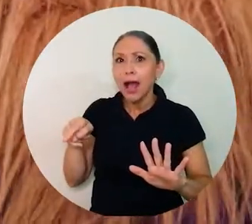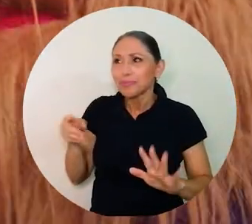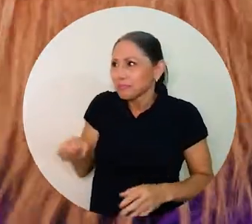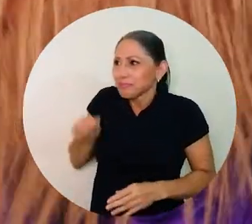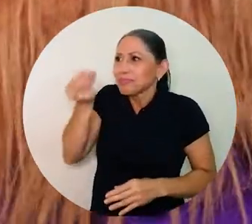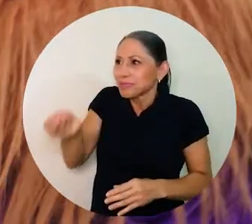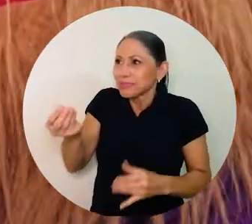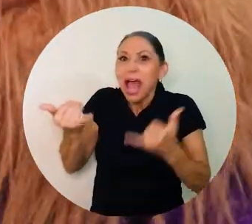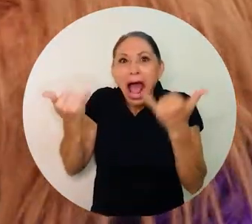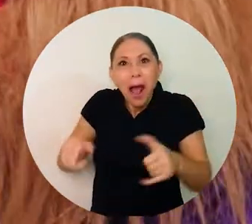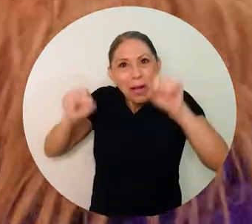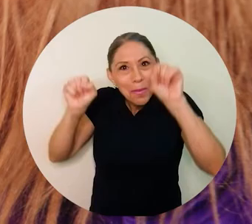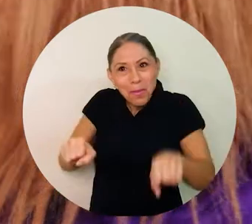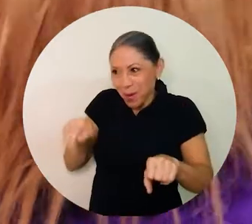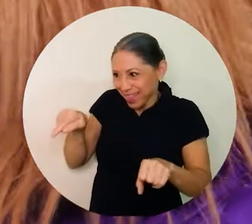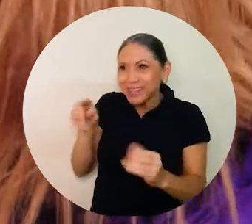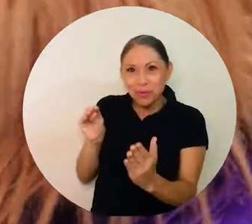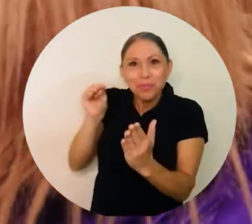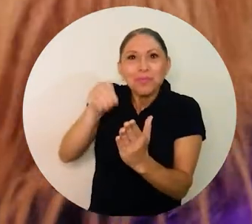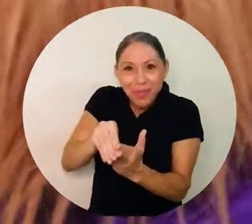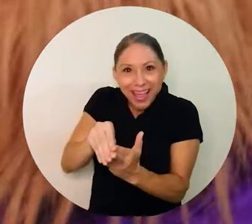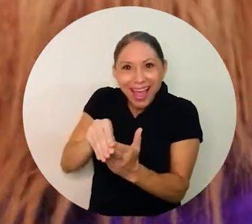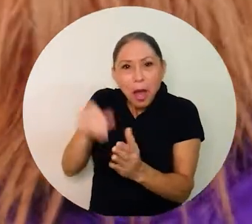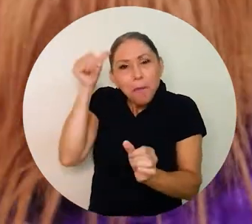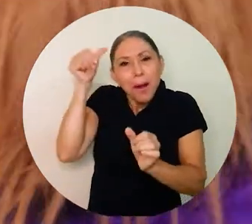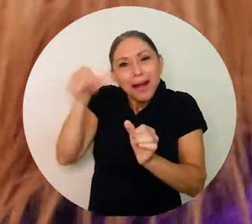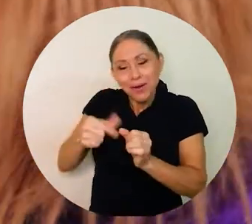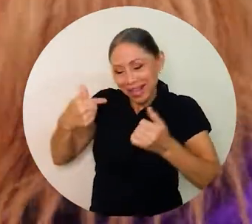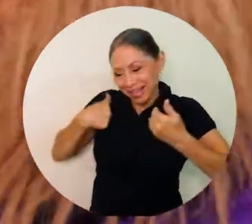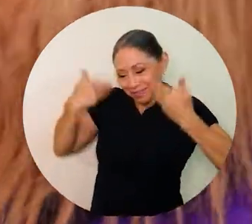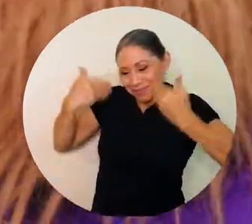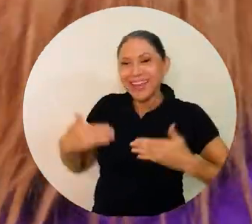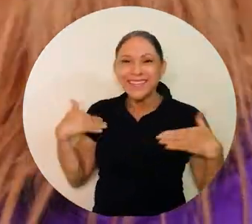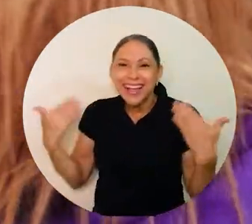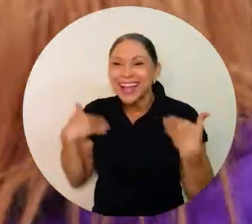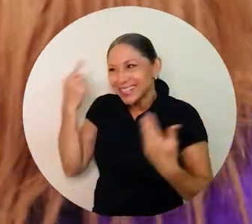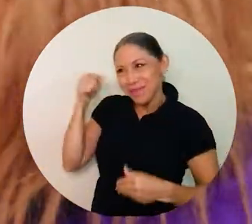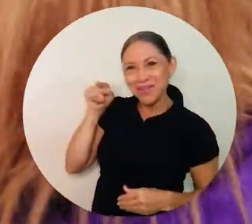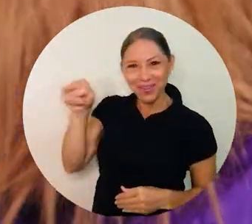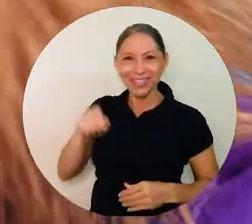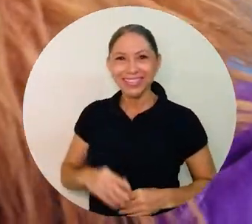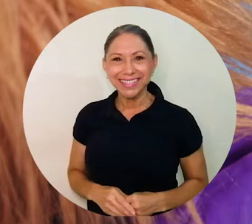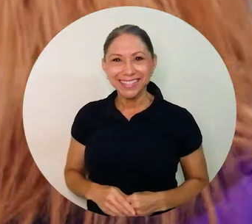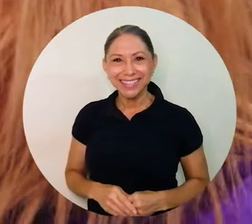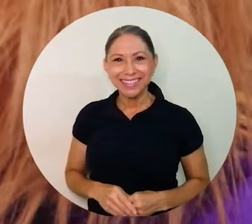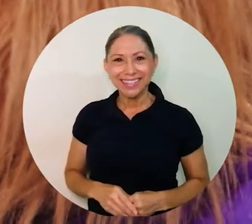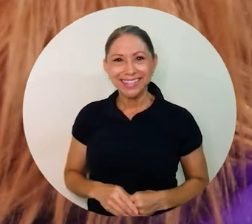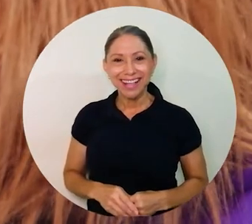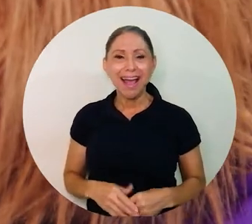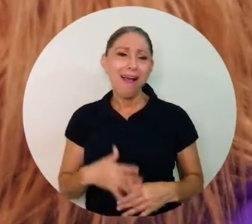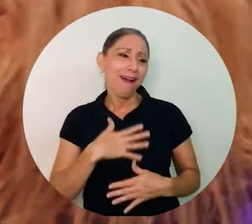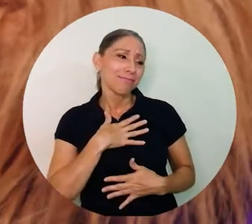Toma, ahora puedes poner esto en tu collage para recordar que Rimi se puso feliz por vos.